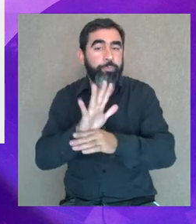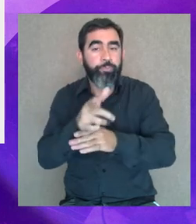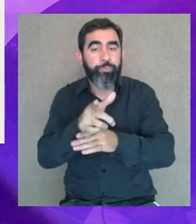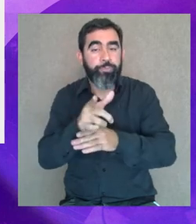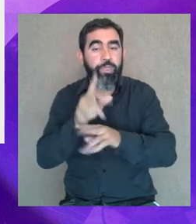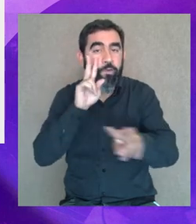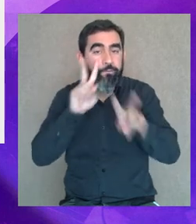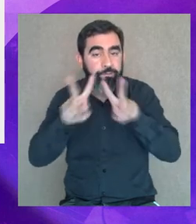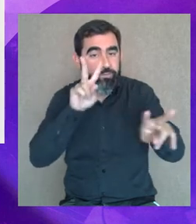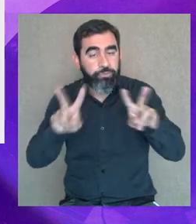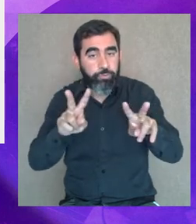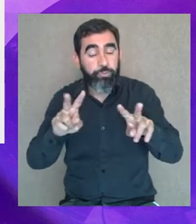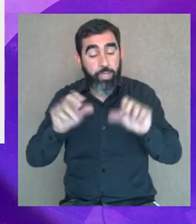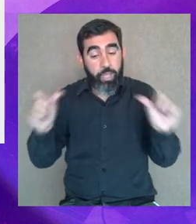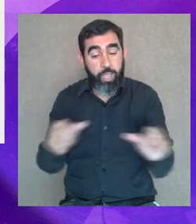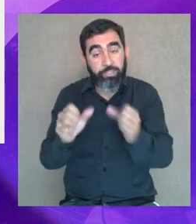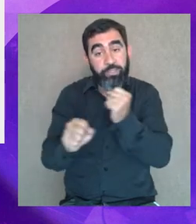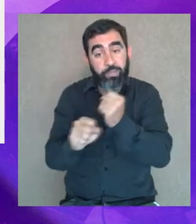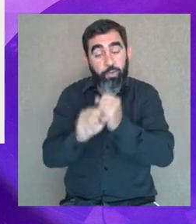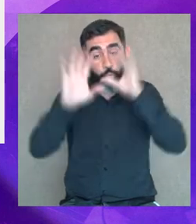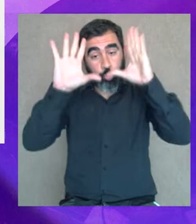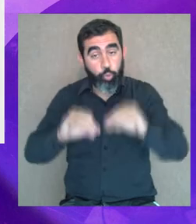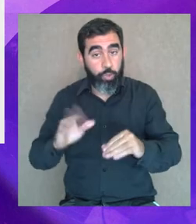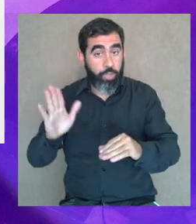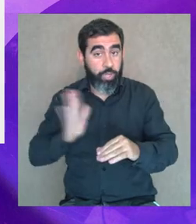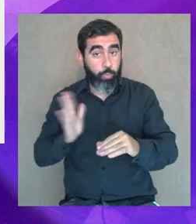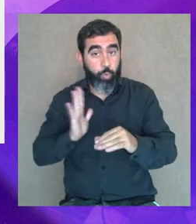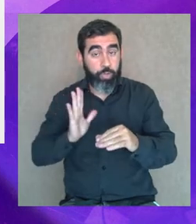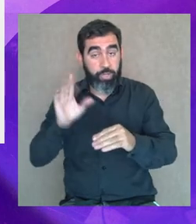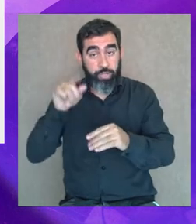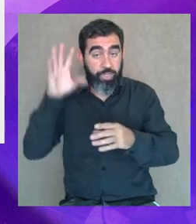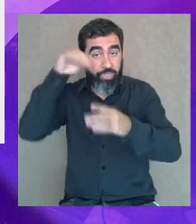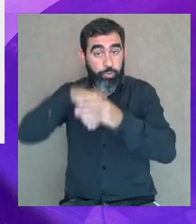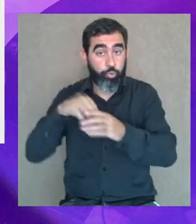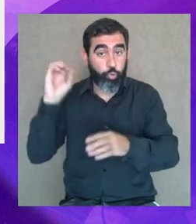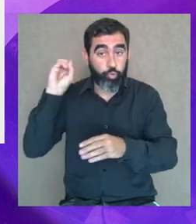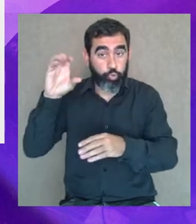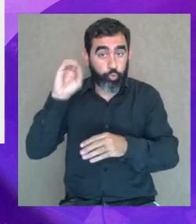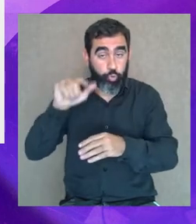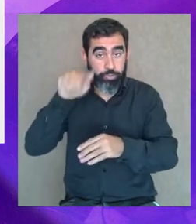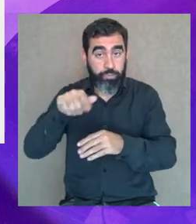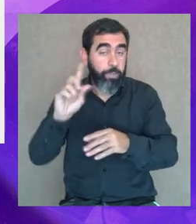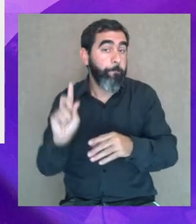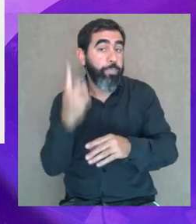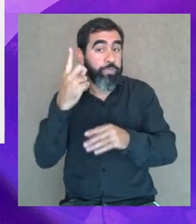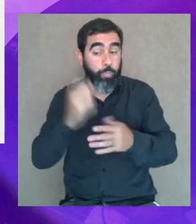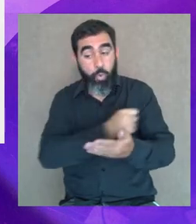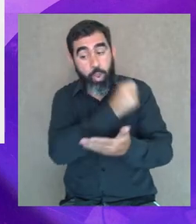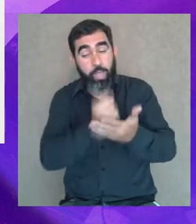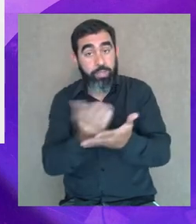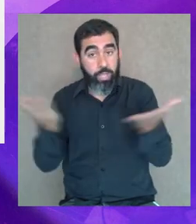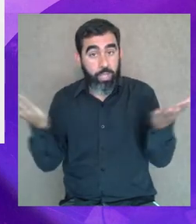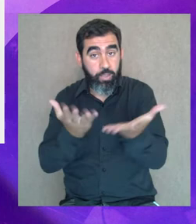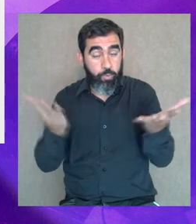sobre una perspectiva que se le da al trabajo de todas y cada una de las mujeres en el sobre desde sus inicios hasta